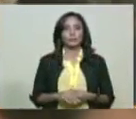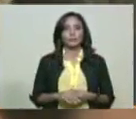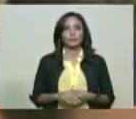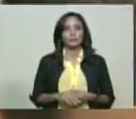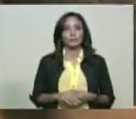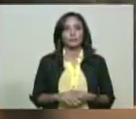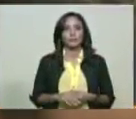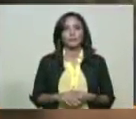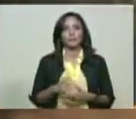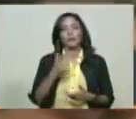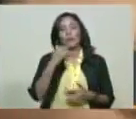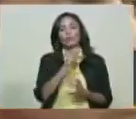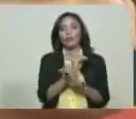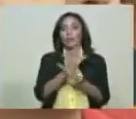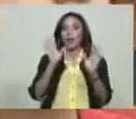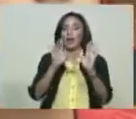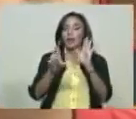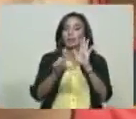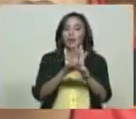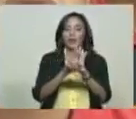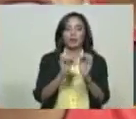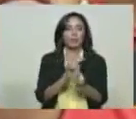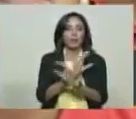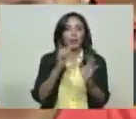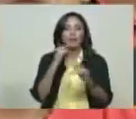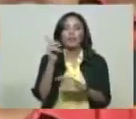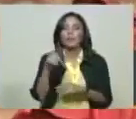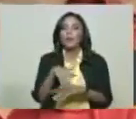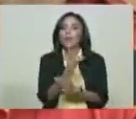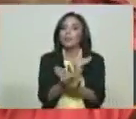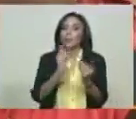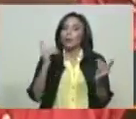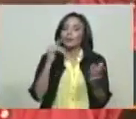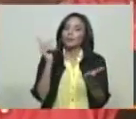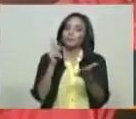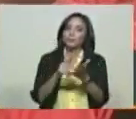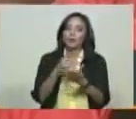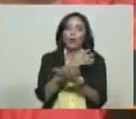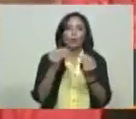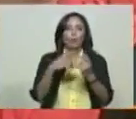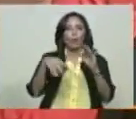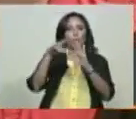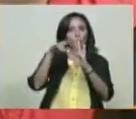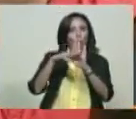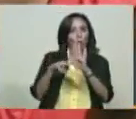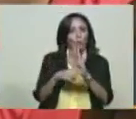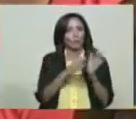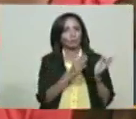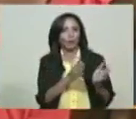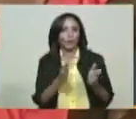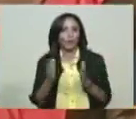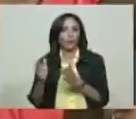legítima y democrática basada en los estatutos vigentes